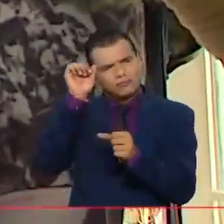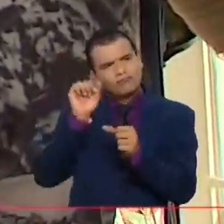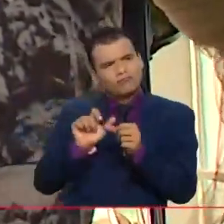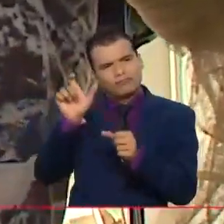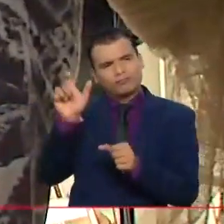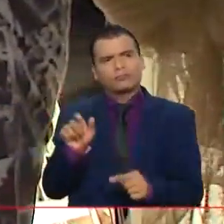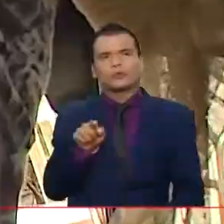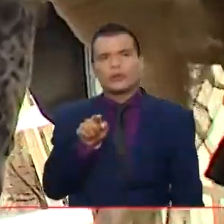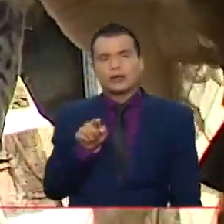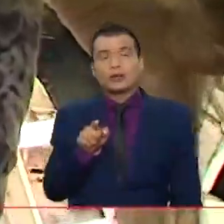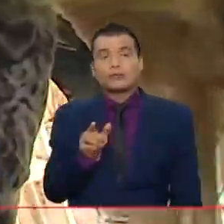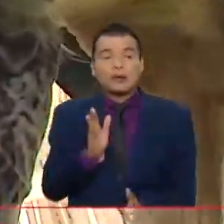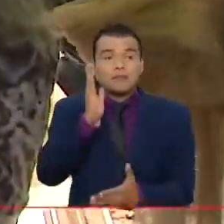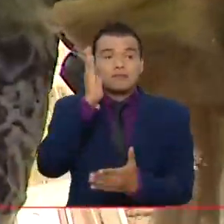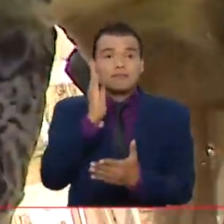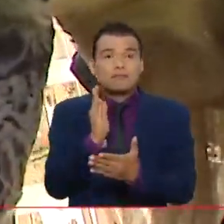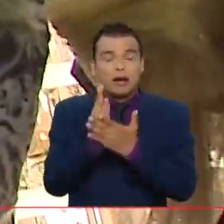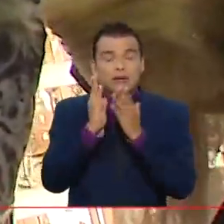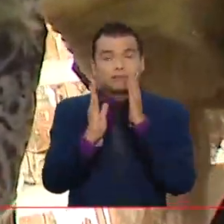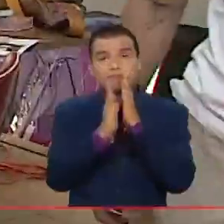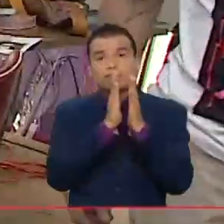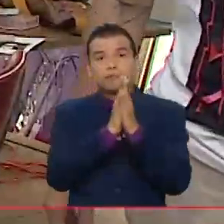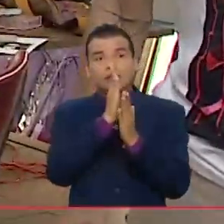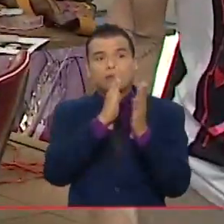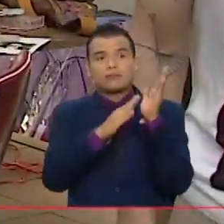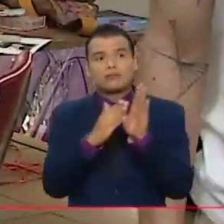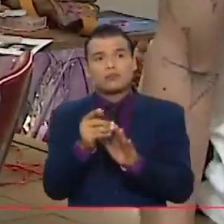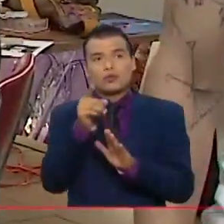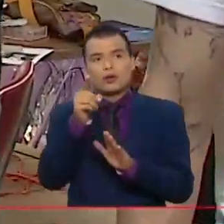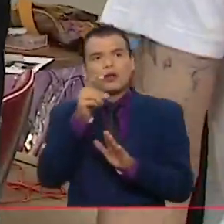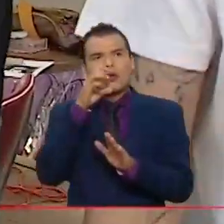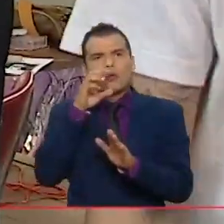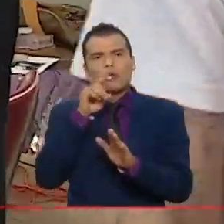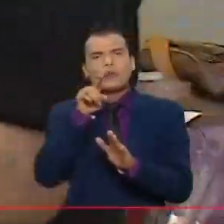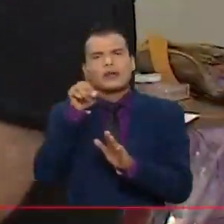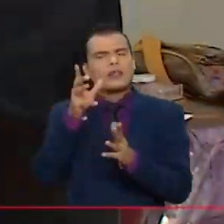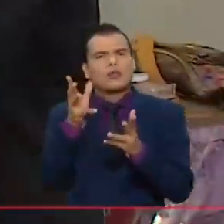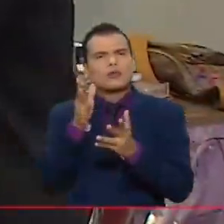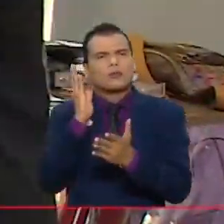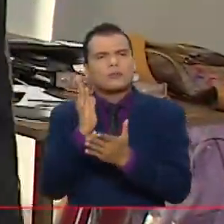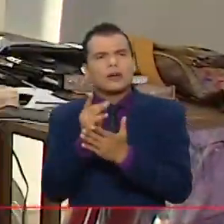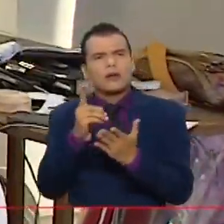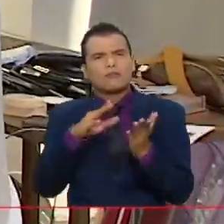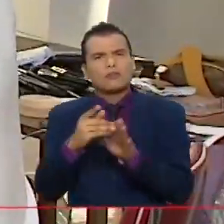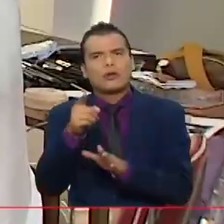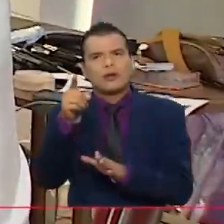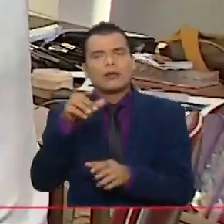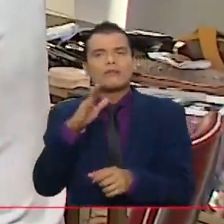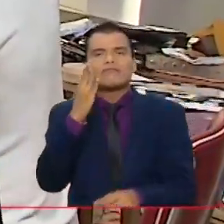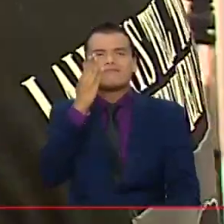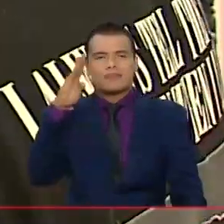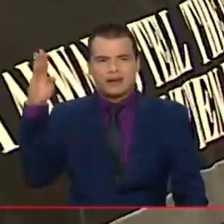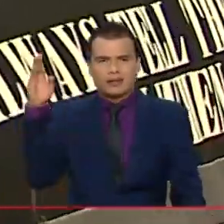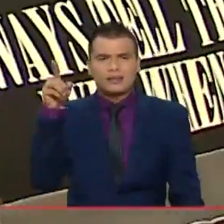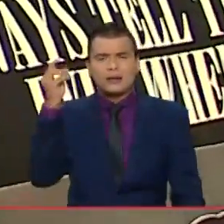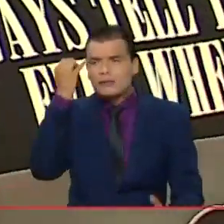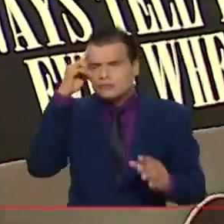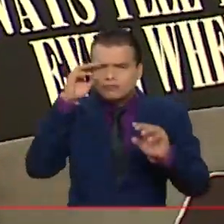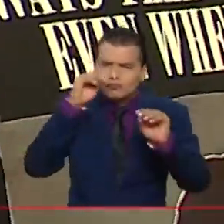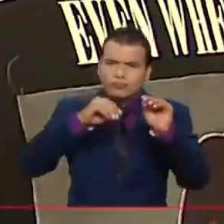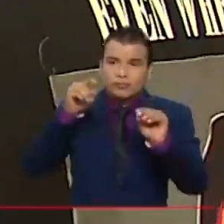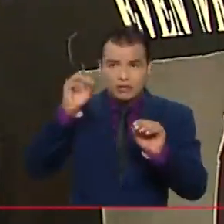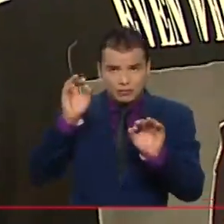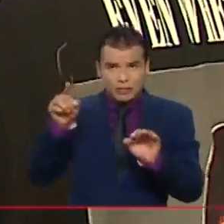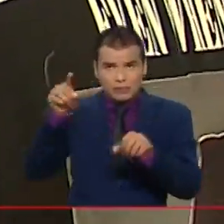La triste noticia se conoció esta mañana en Barranquilla, donde se encontraba de visita. Con su creatividad, Messias se ponía manos a la obra y con la ayuda